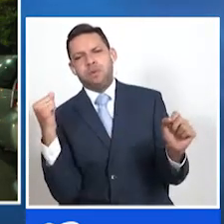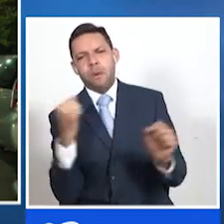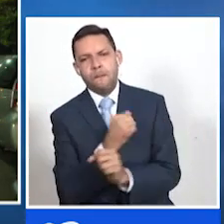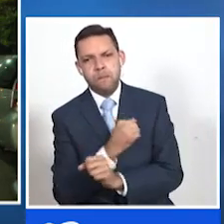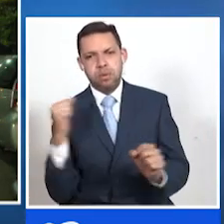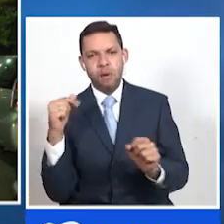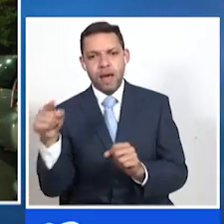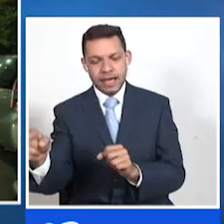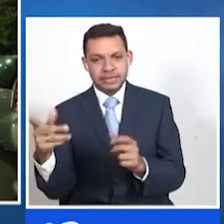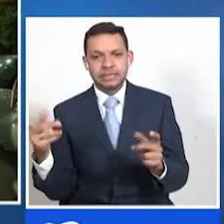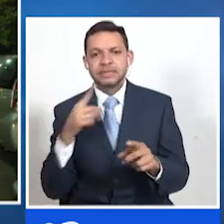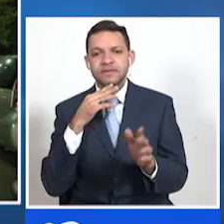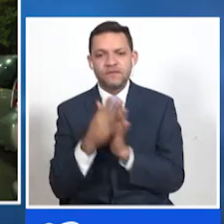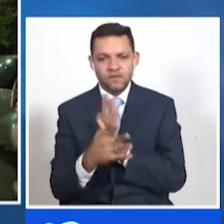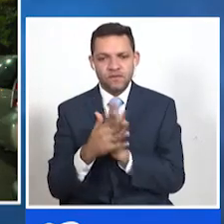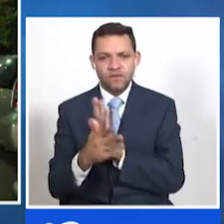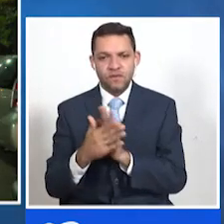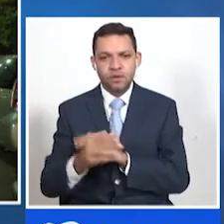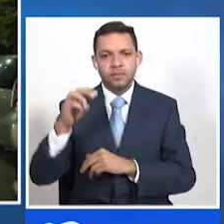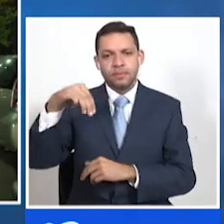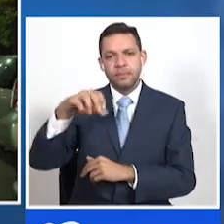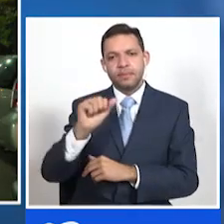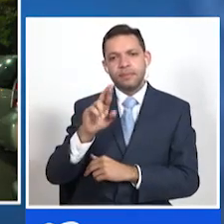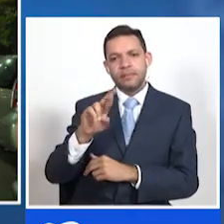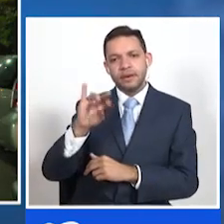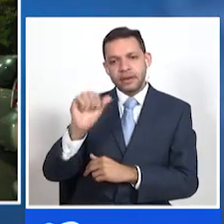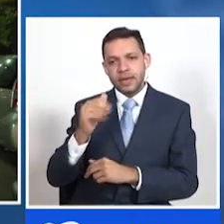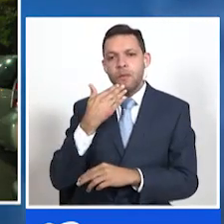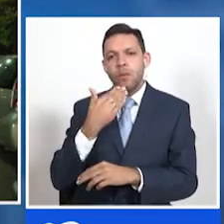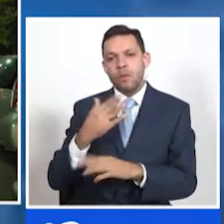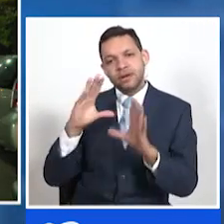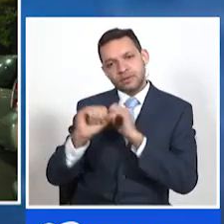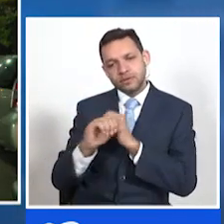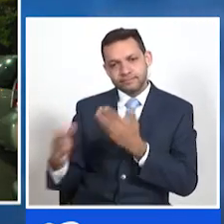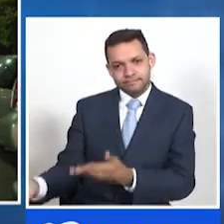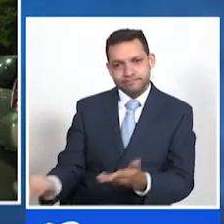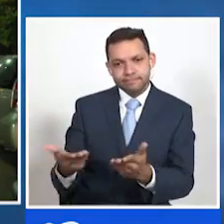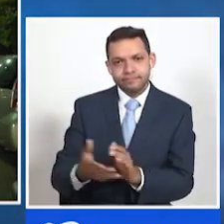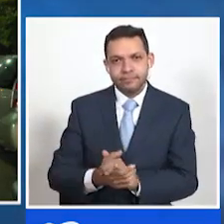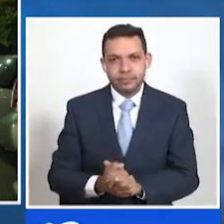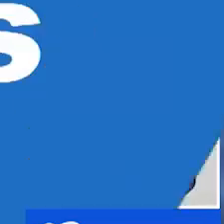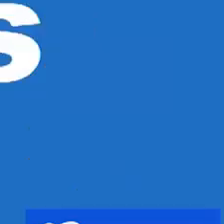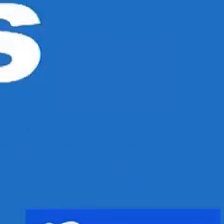Paula González, usted con toda la información. María Paula, adelante usted con toda la información.